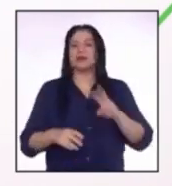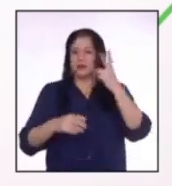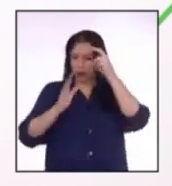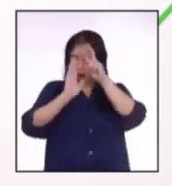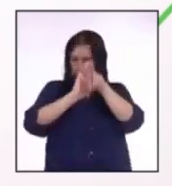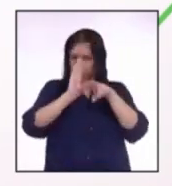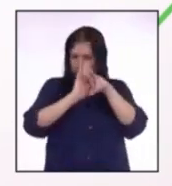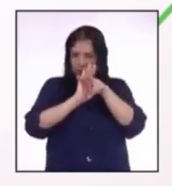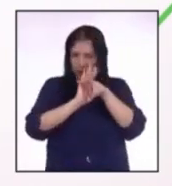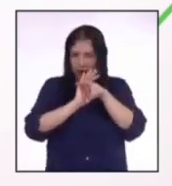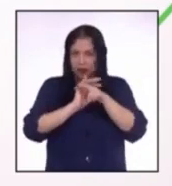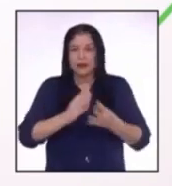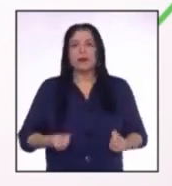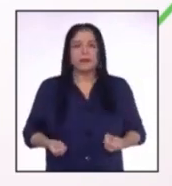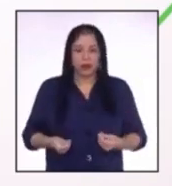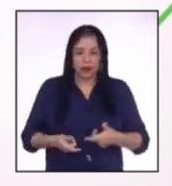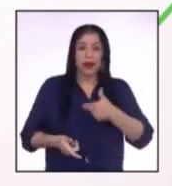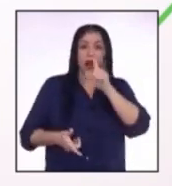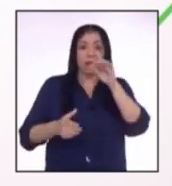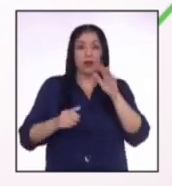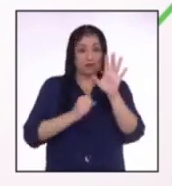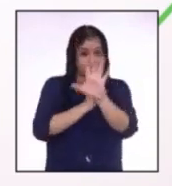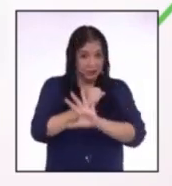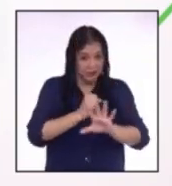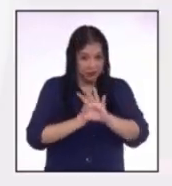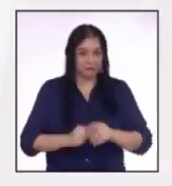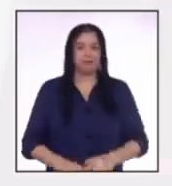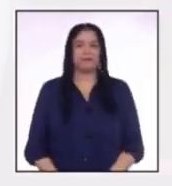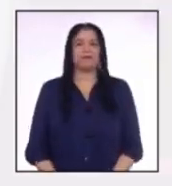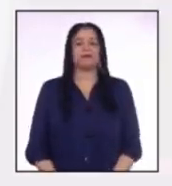documental sobre la crianza del agua